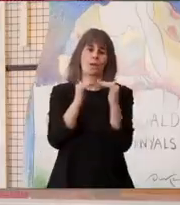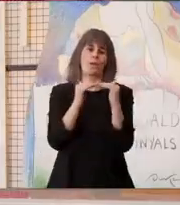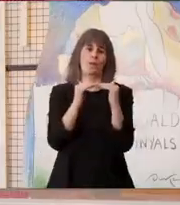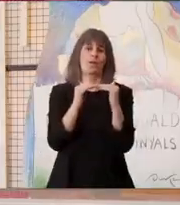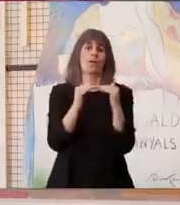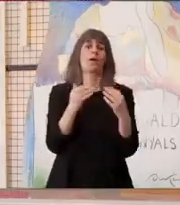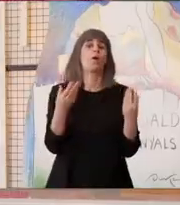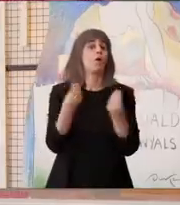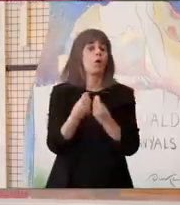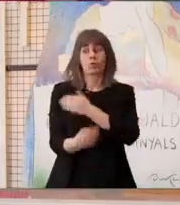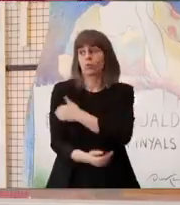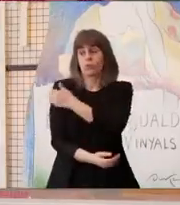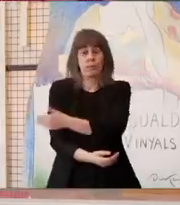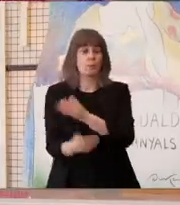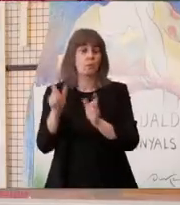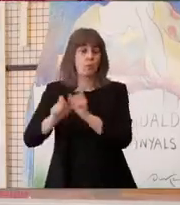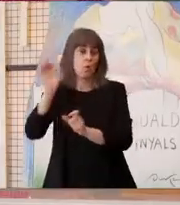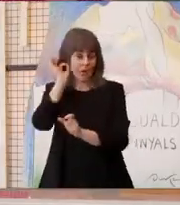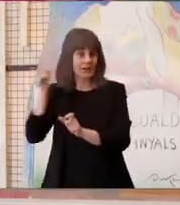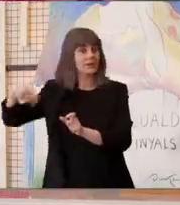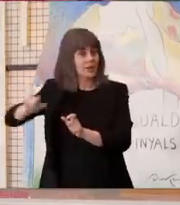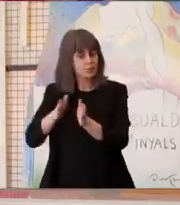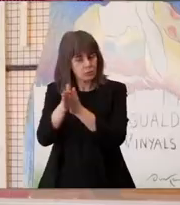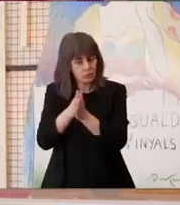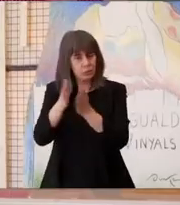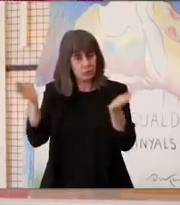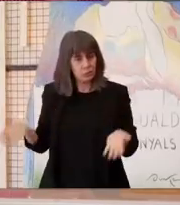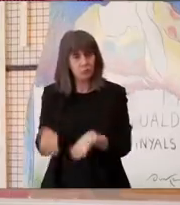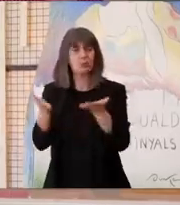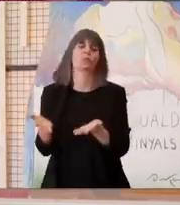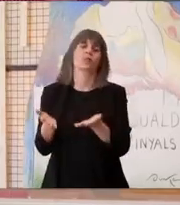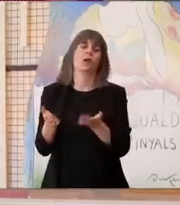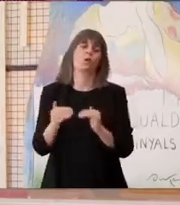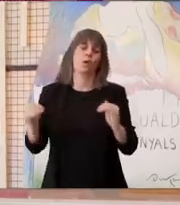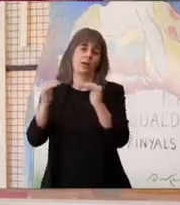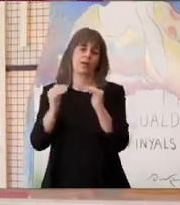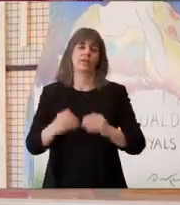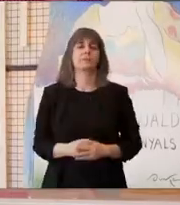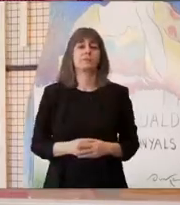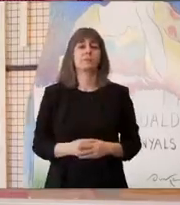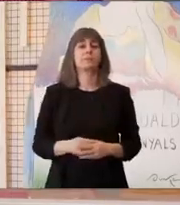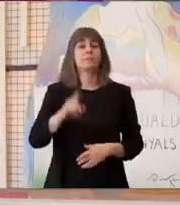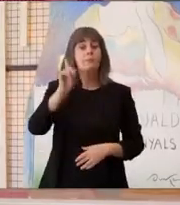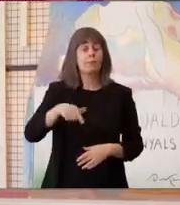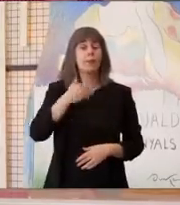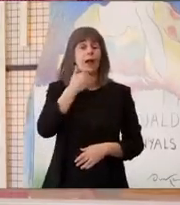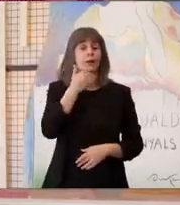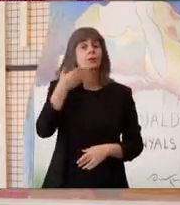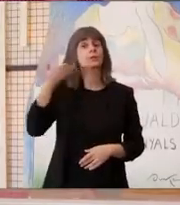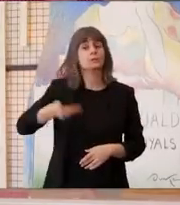que promueven la igualdad y luego y con esto finalizó algo muy importante todas